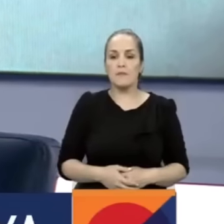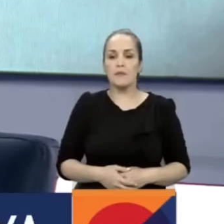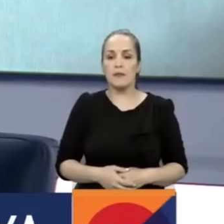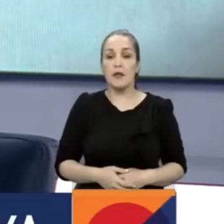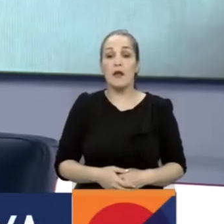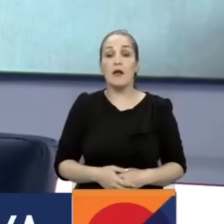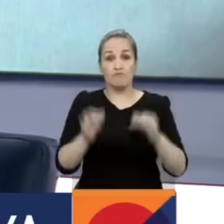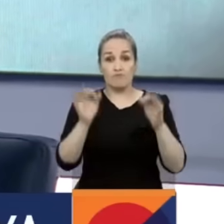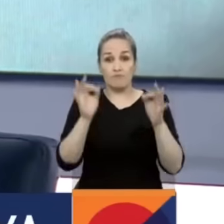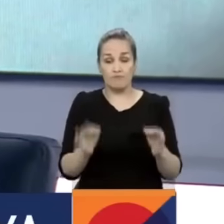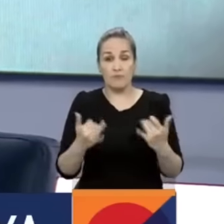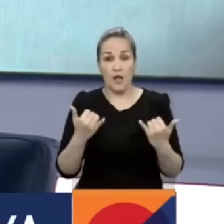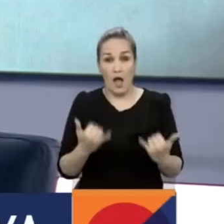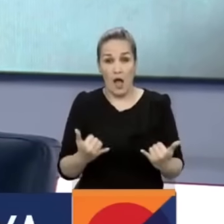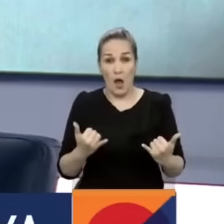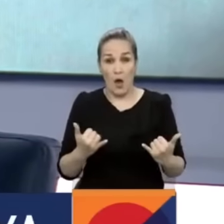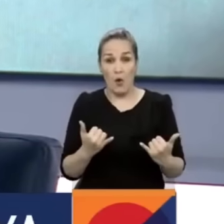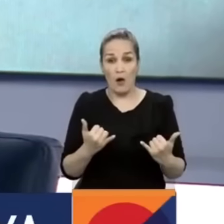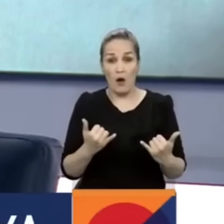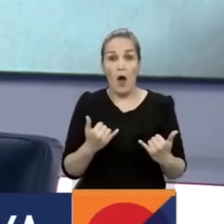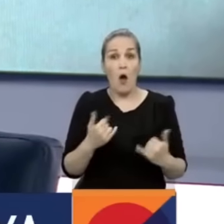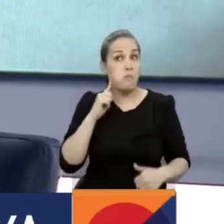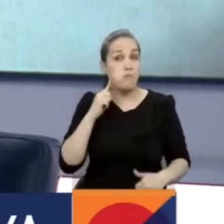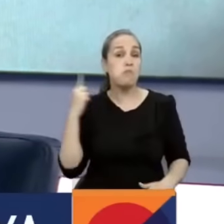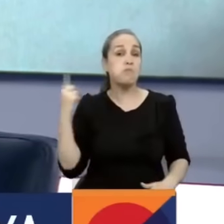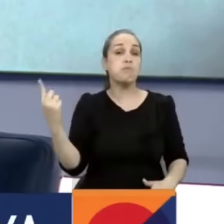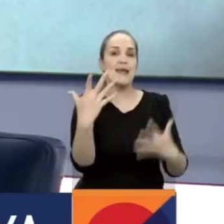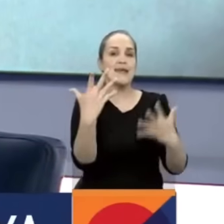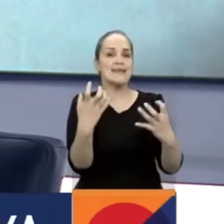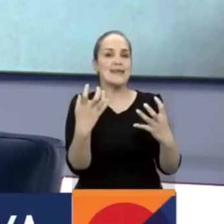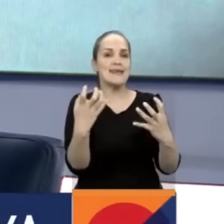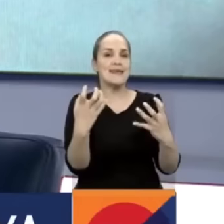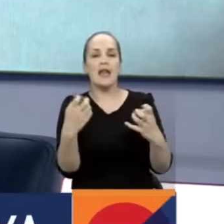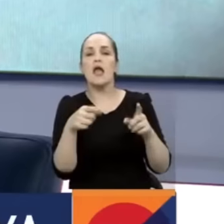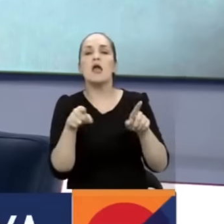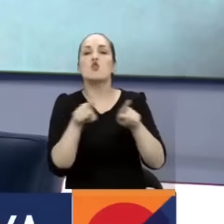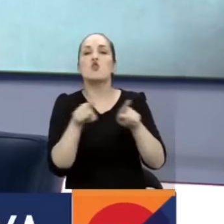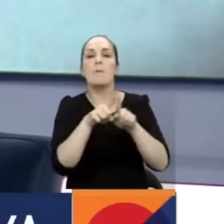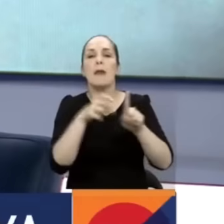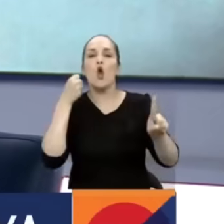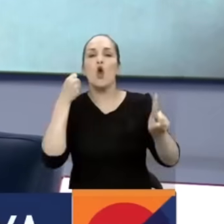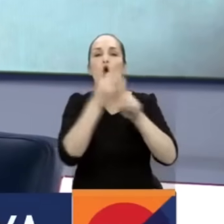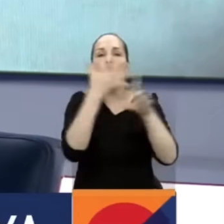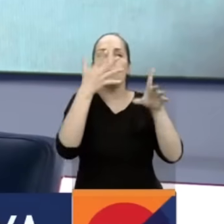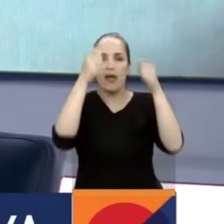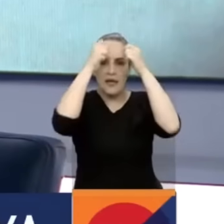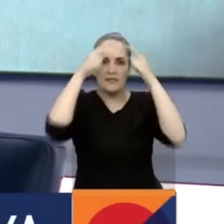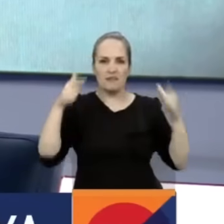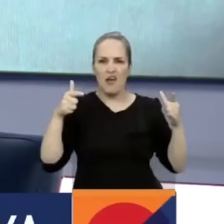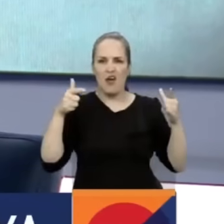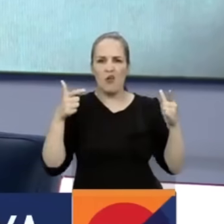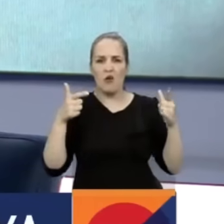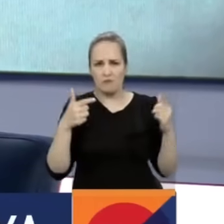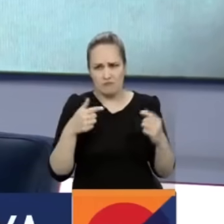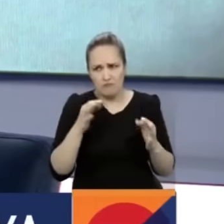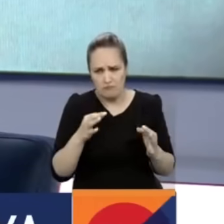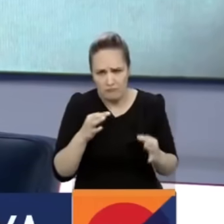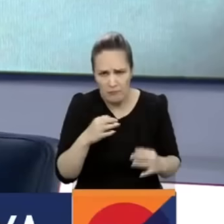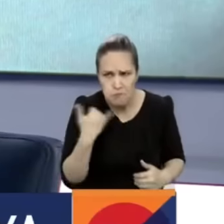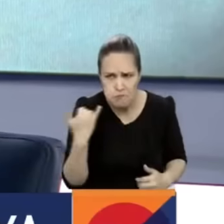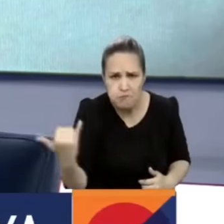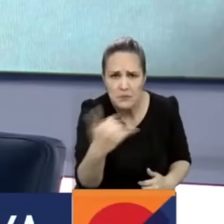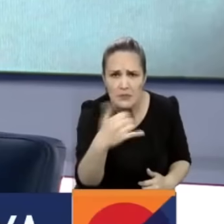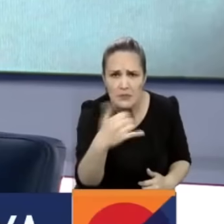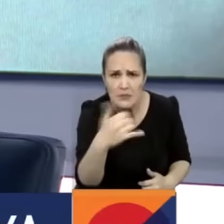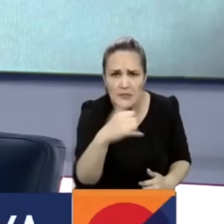un fenómeno de golpe de Estado en curso. En eso no nos llamemos a engaños. Actuaciones como por ejemplo